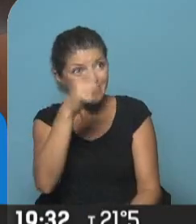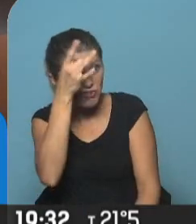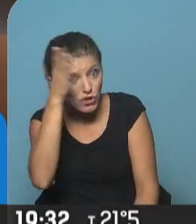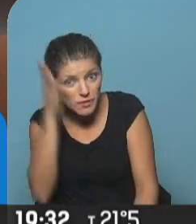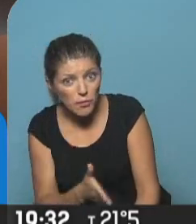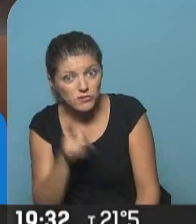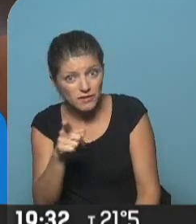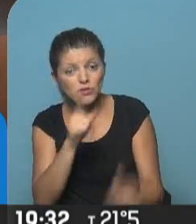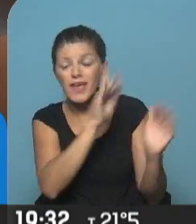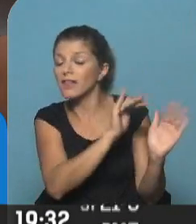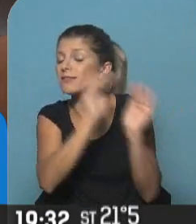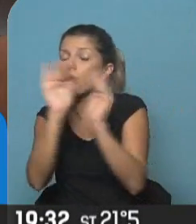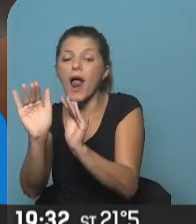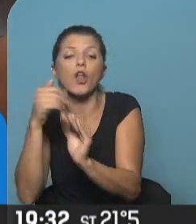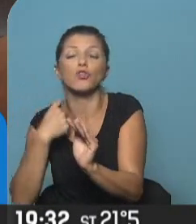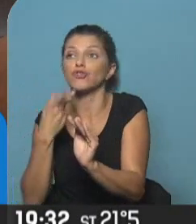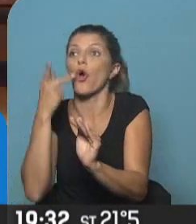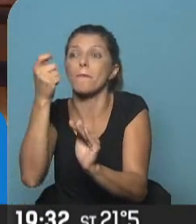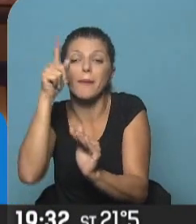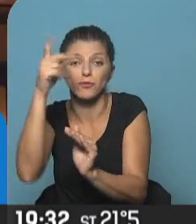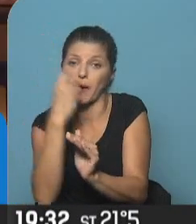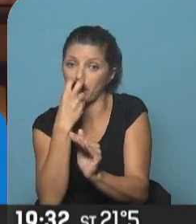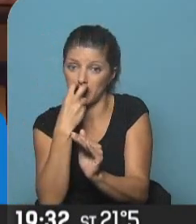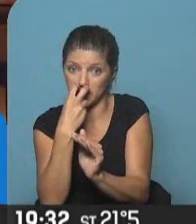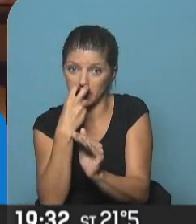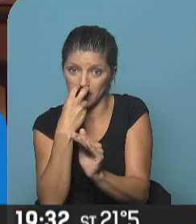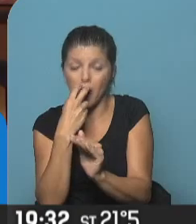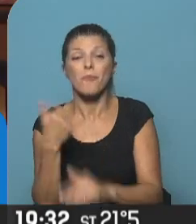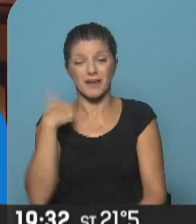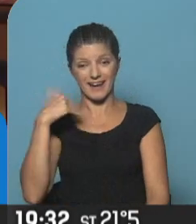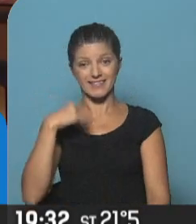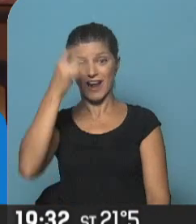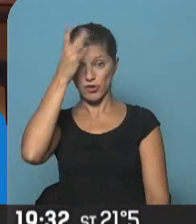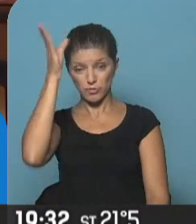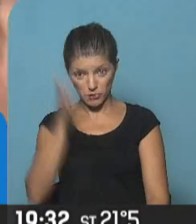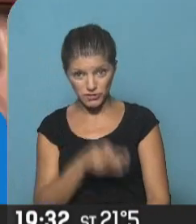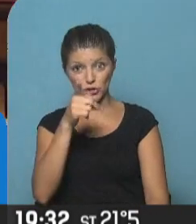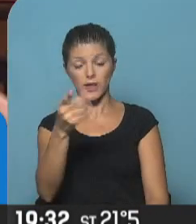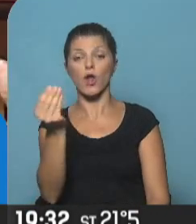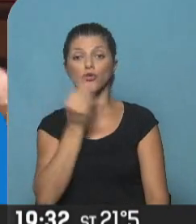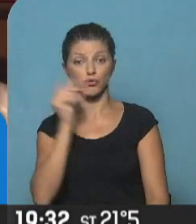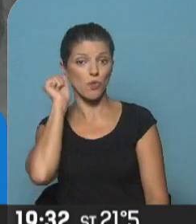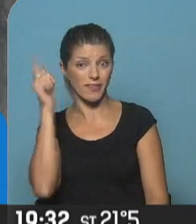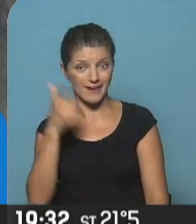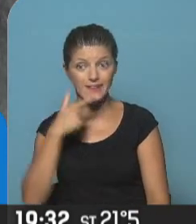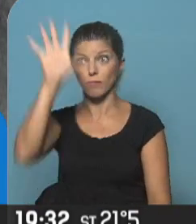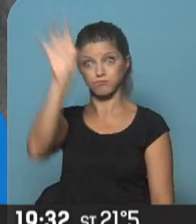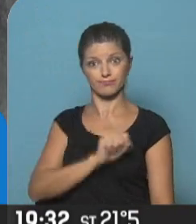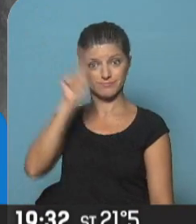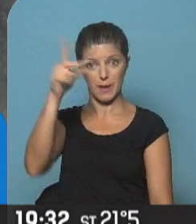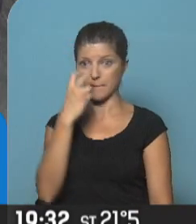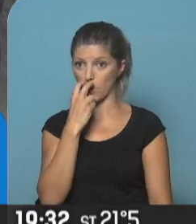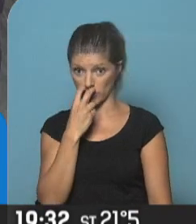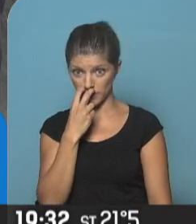es equivalente a lo que la Argentina importa de Bolivia, porque la Argentina importa el 12% de su consumo de gas boliviano. Hasta el año 2005 la Argentina